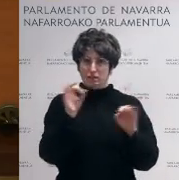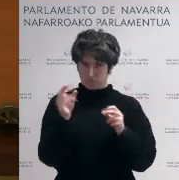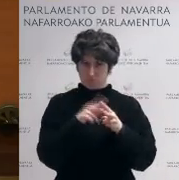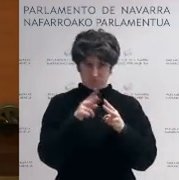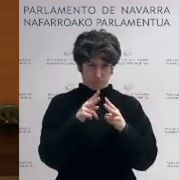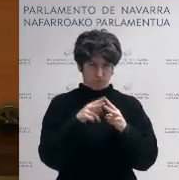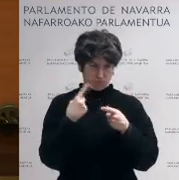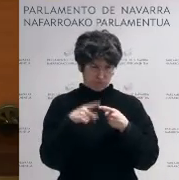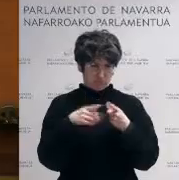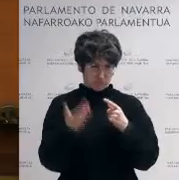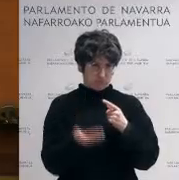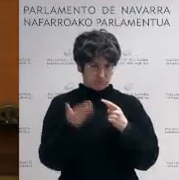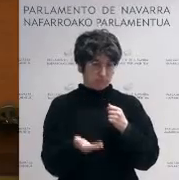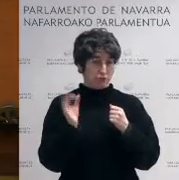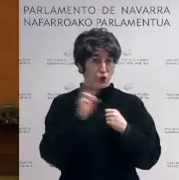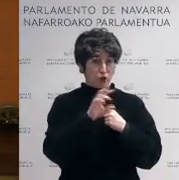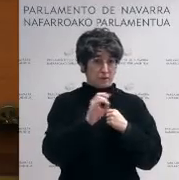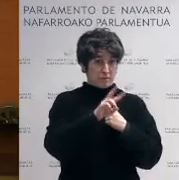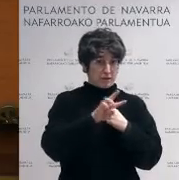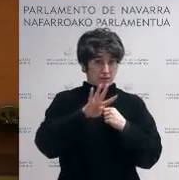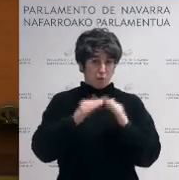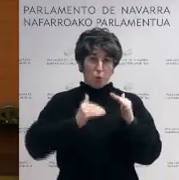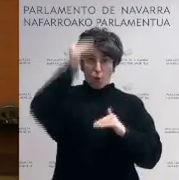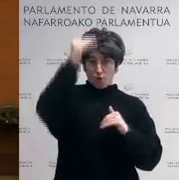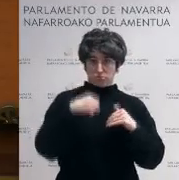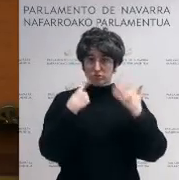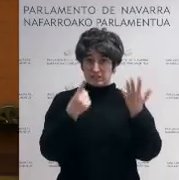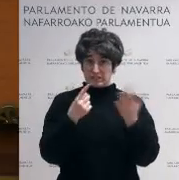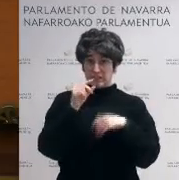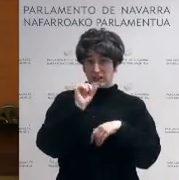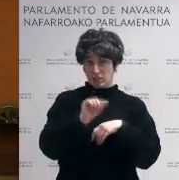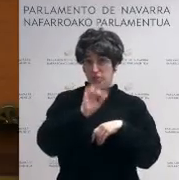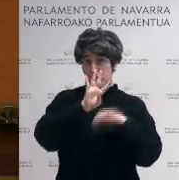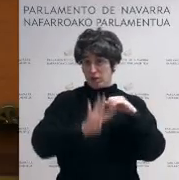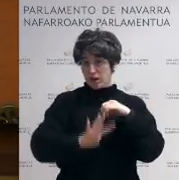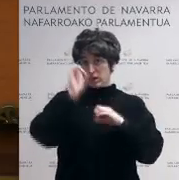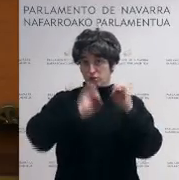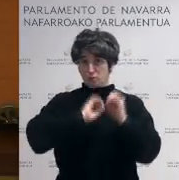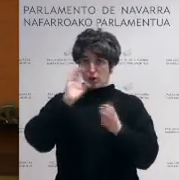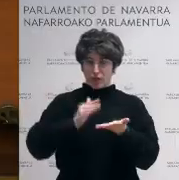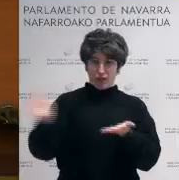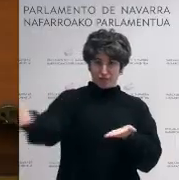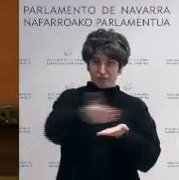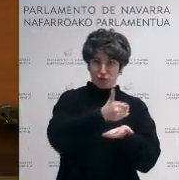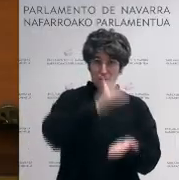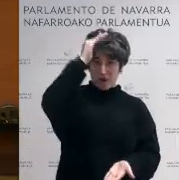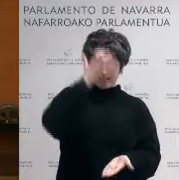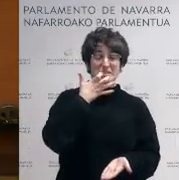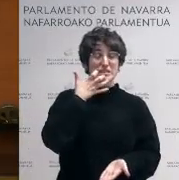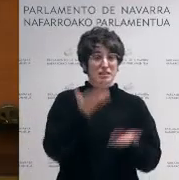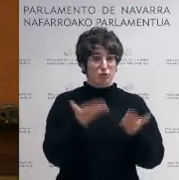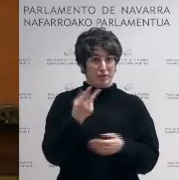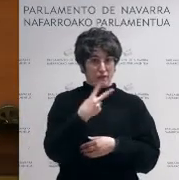año 2024 ha crecido un 6,4% la recaudación líquida de la Hacienda foral comparada con el año